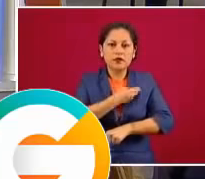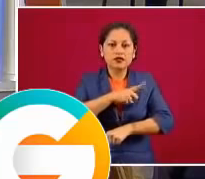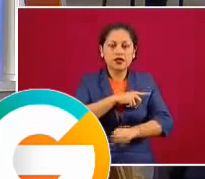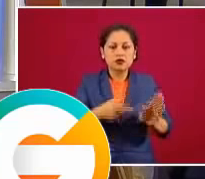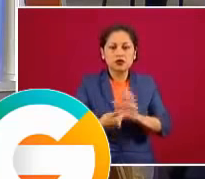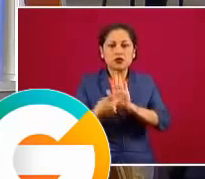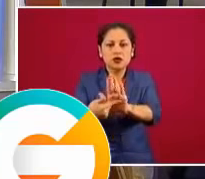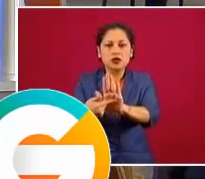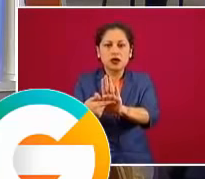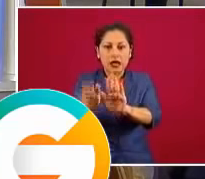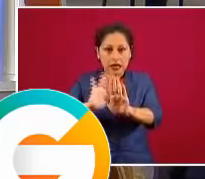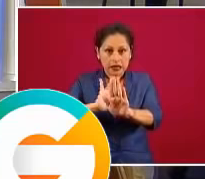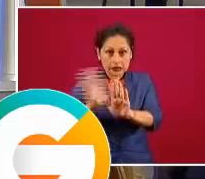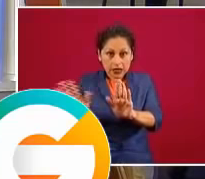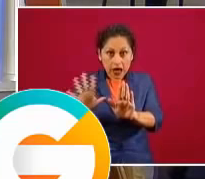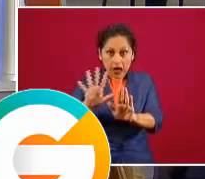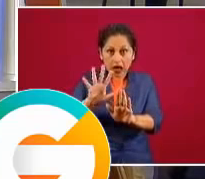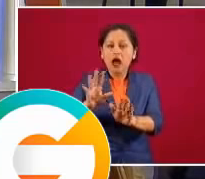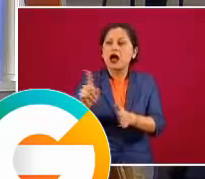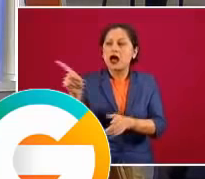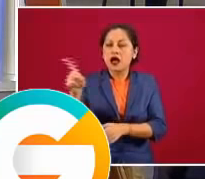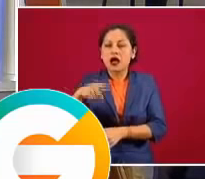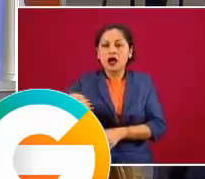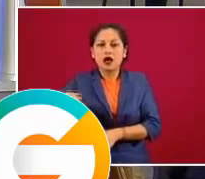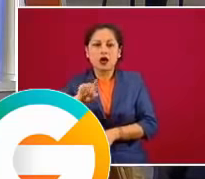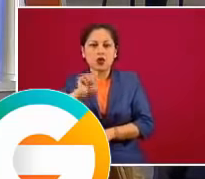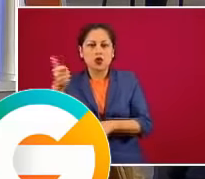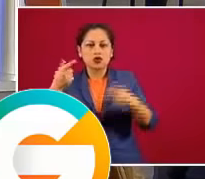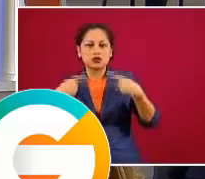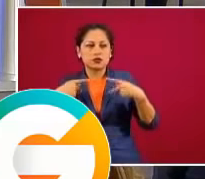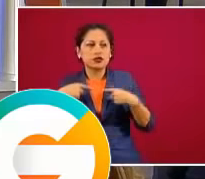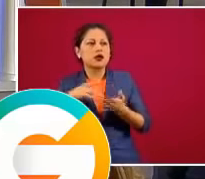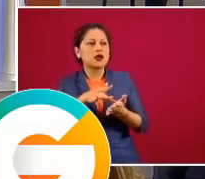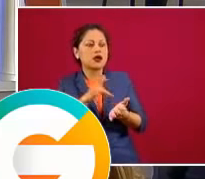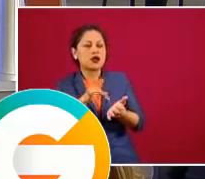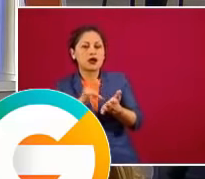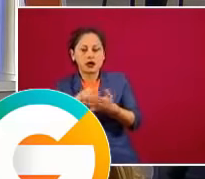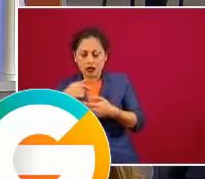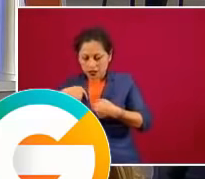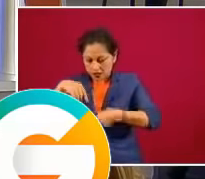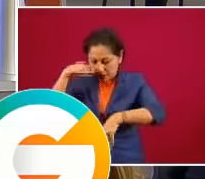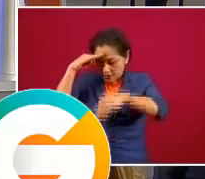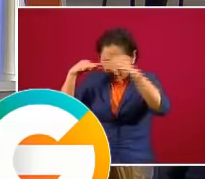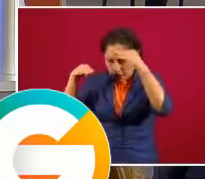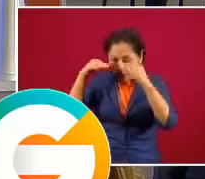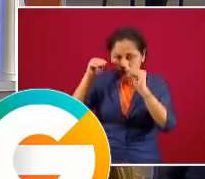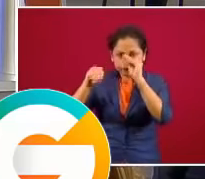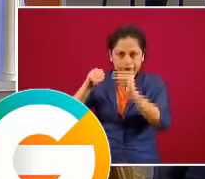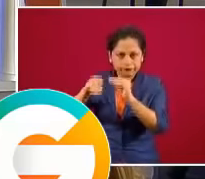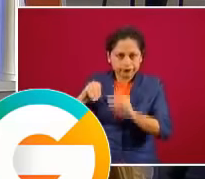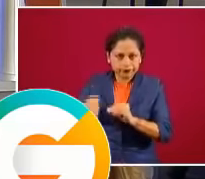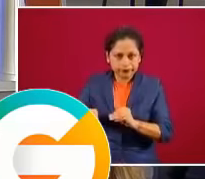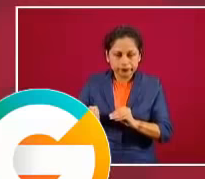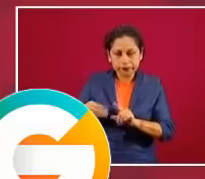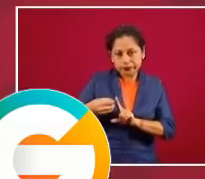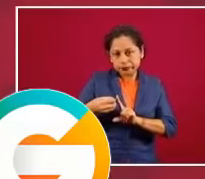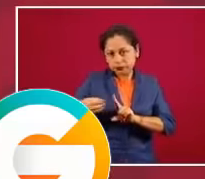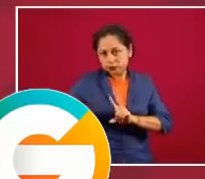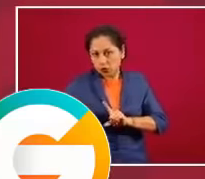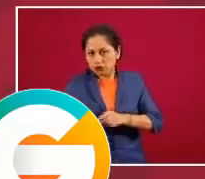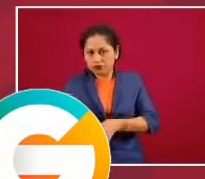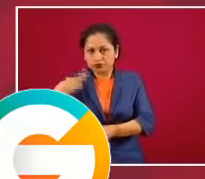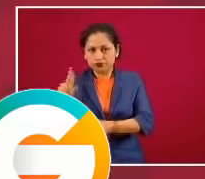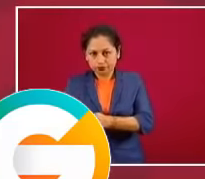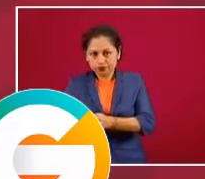falta a todos, porque esto nos ayuda a organizarnos,